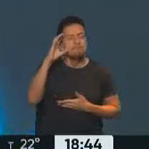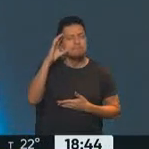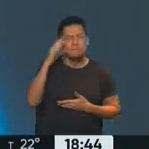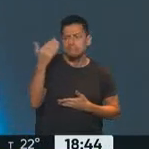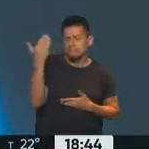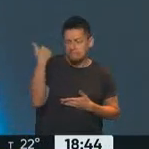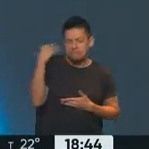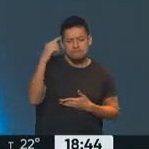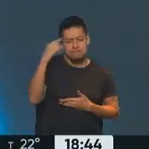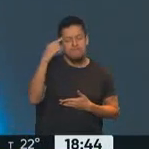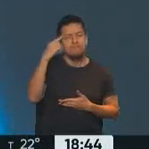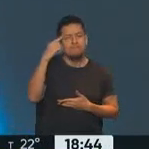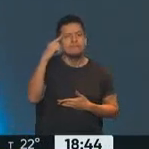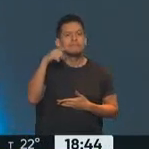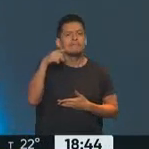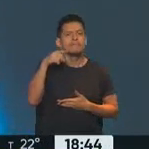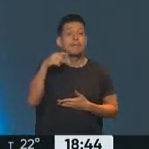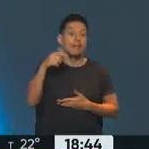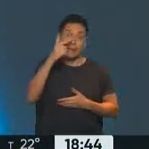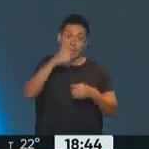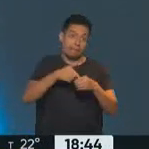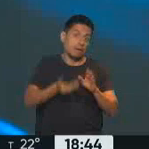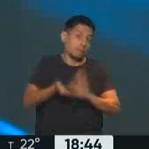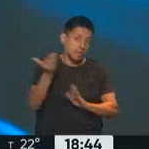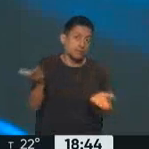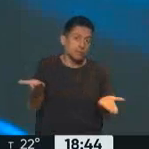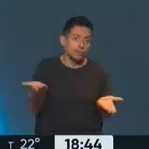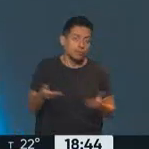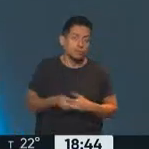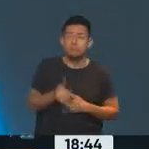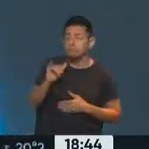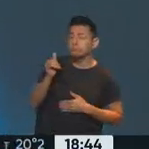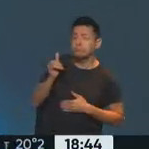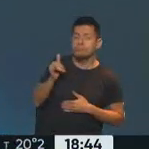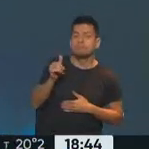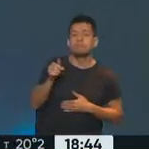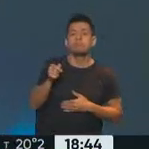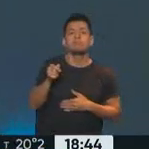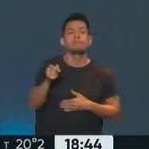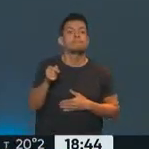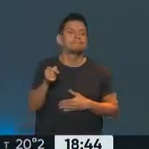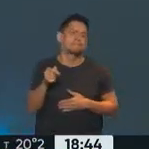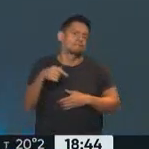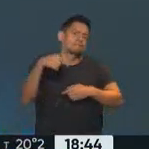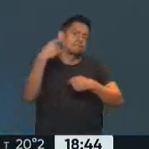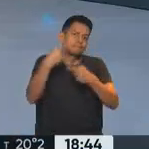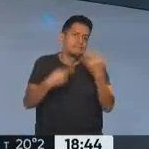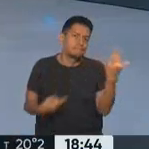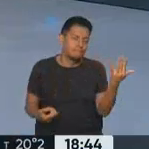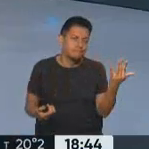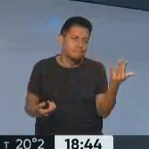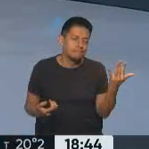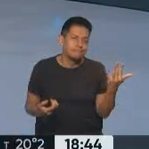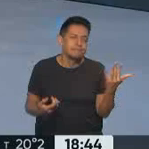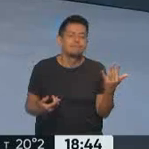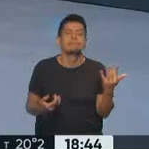un ratito del Aumentel y de la nafta. Bien. Donde Tutifioqui.